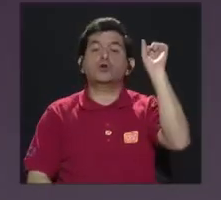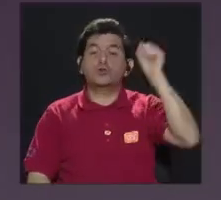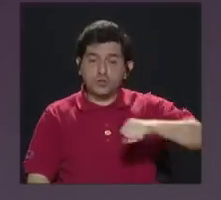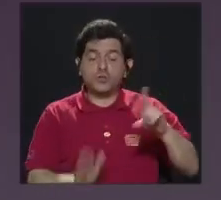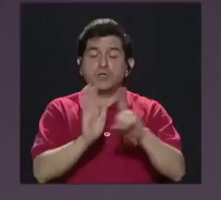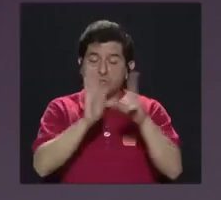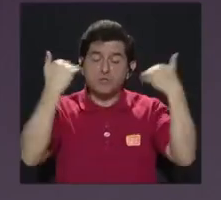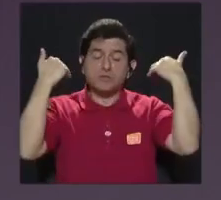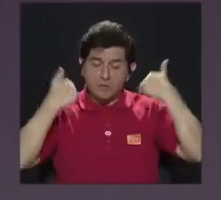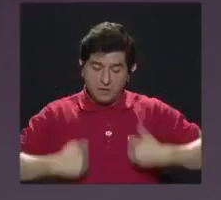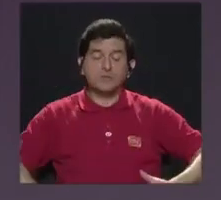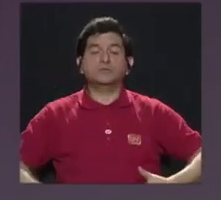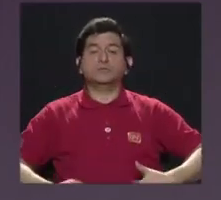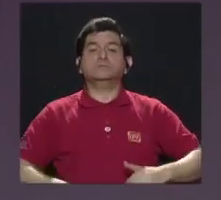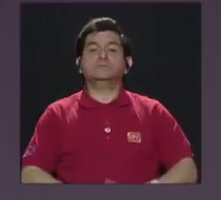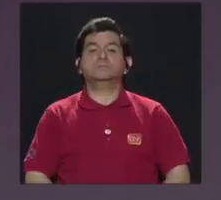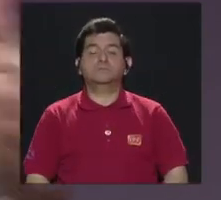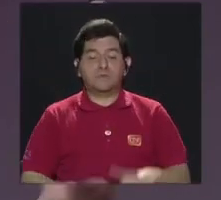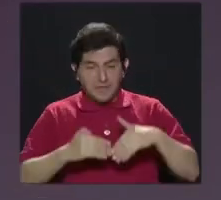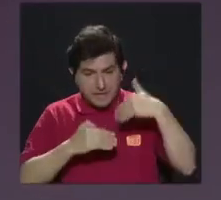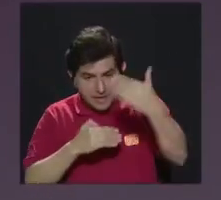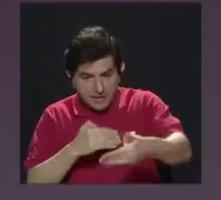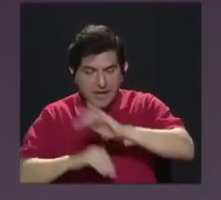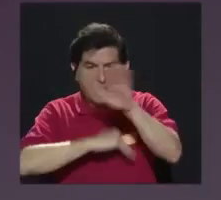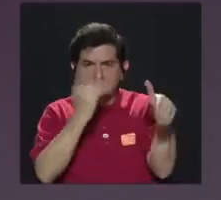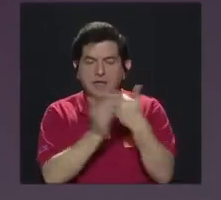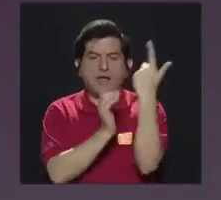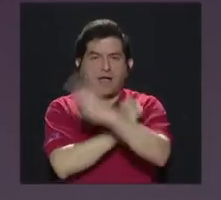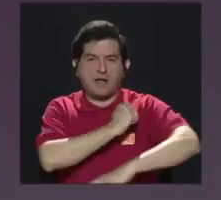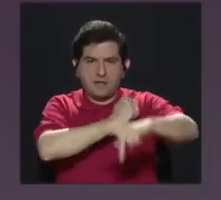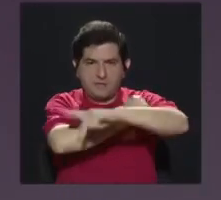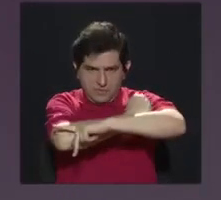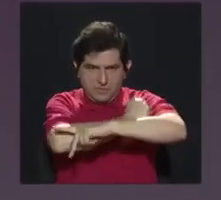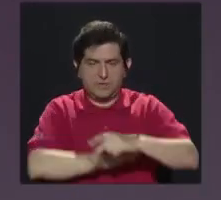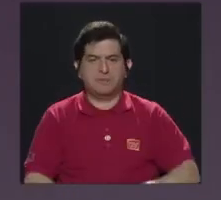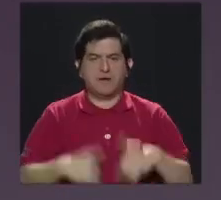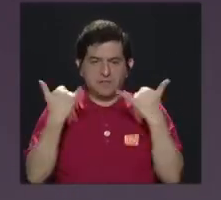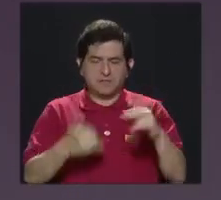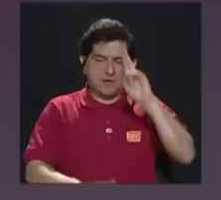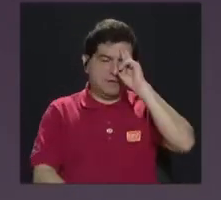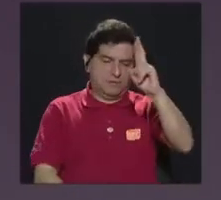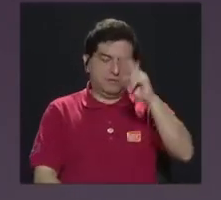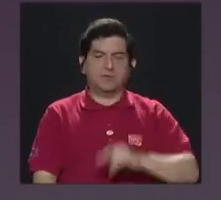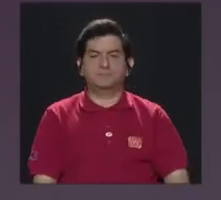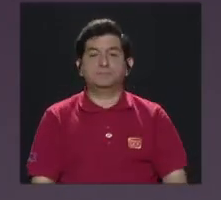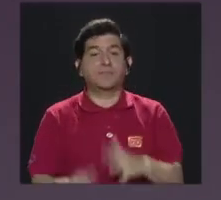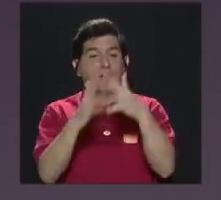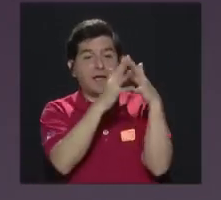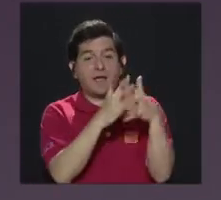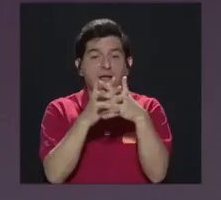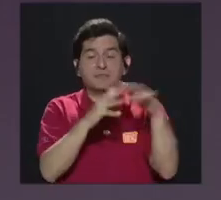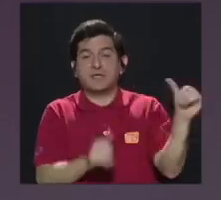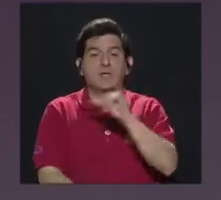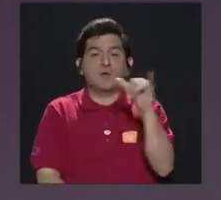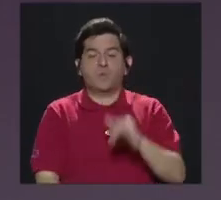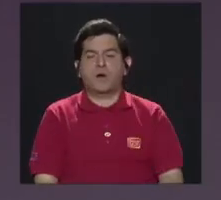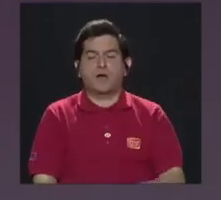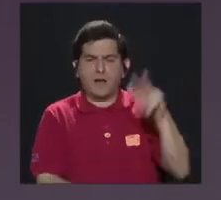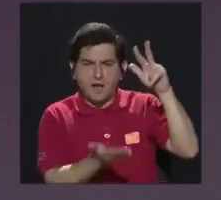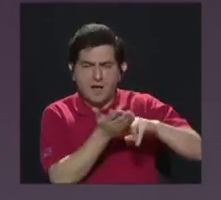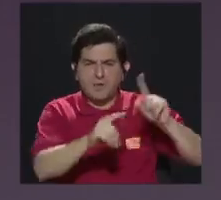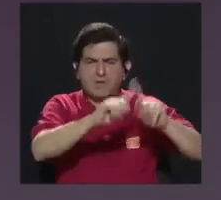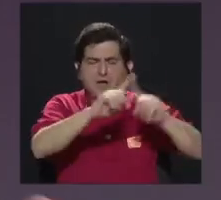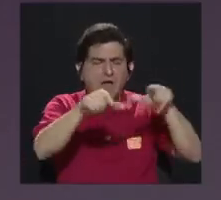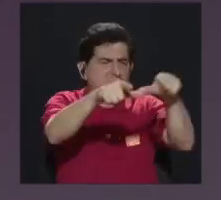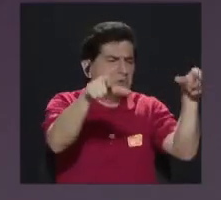es un derecho humano, claro. Y a partir de ahí, en todo el resto del país se tuvo que reconocer. En Estados Unidos sucedió lo mismo, se aprobó en